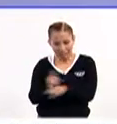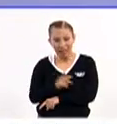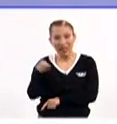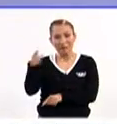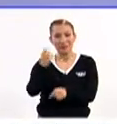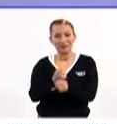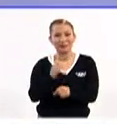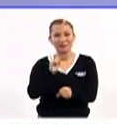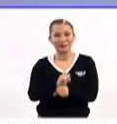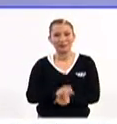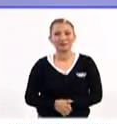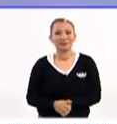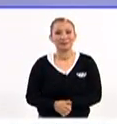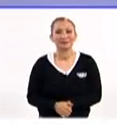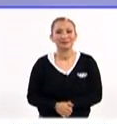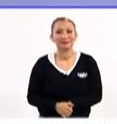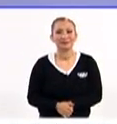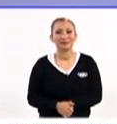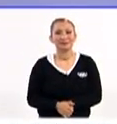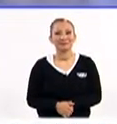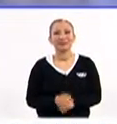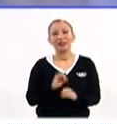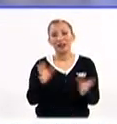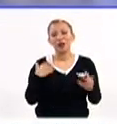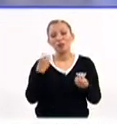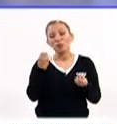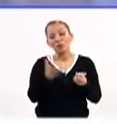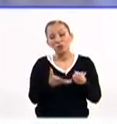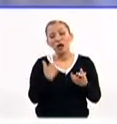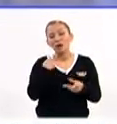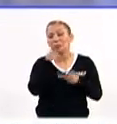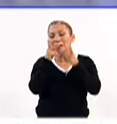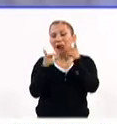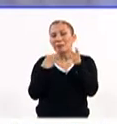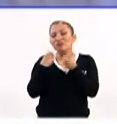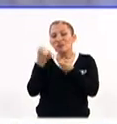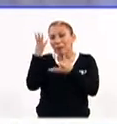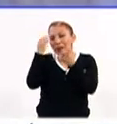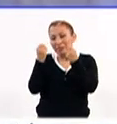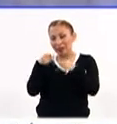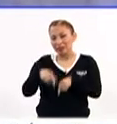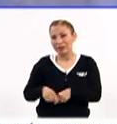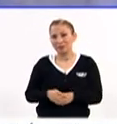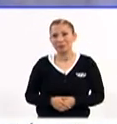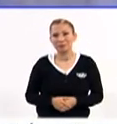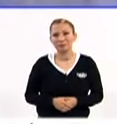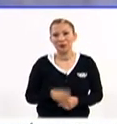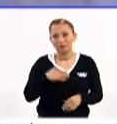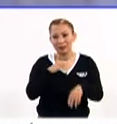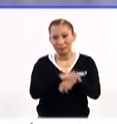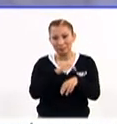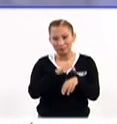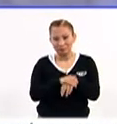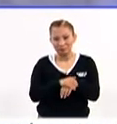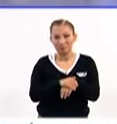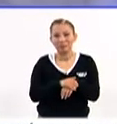primera semana. Y obvio que compartir algunas palabras nuevas que aprendí acá con mis